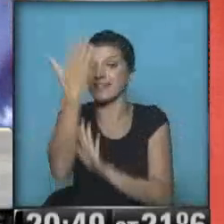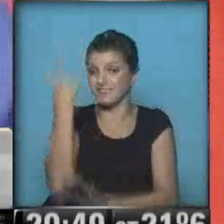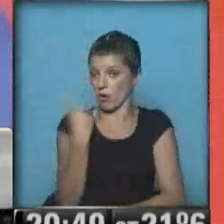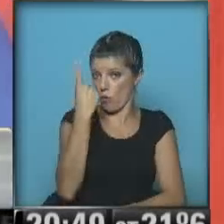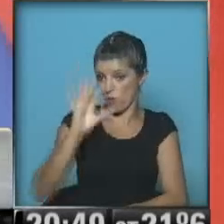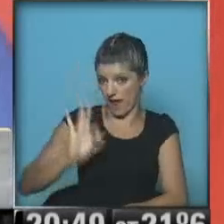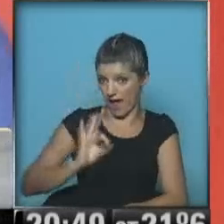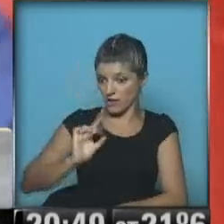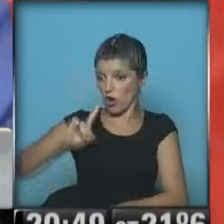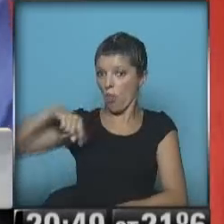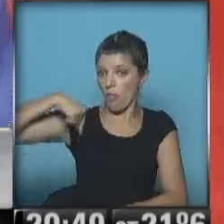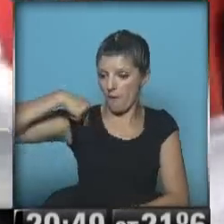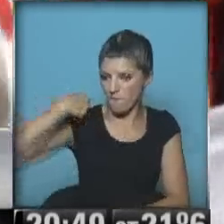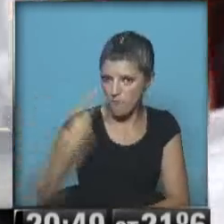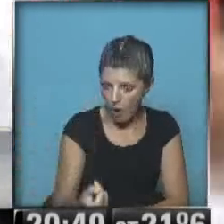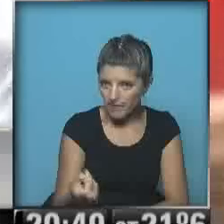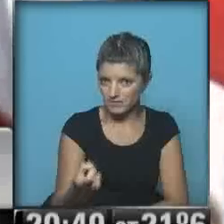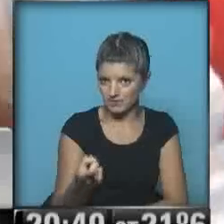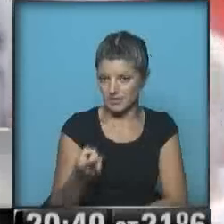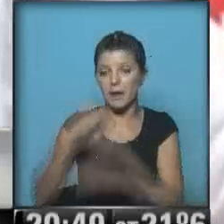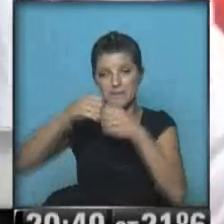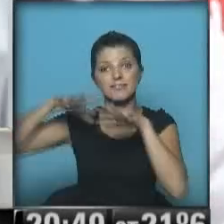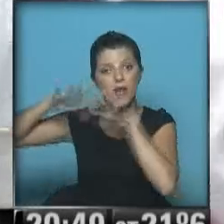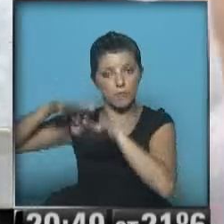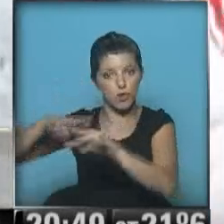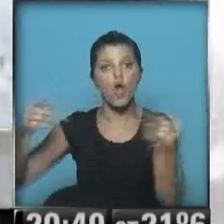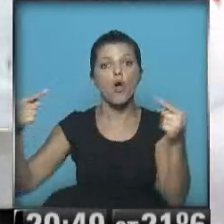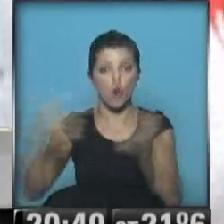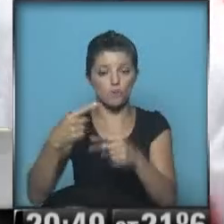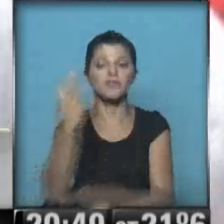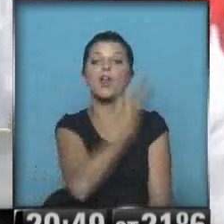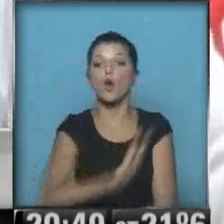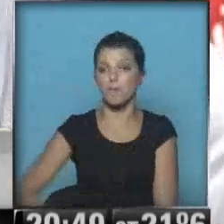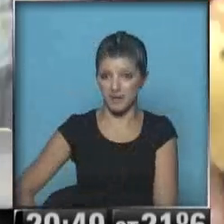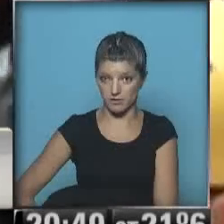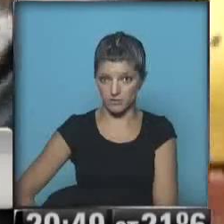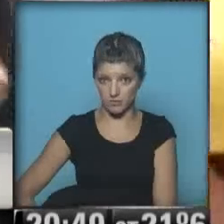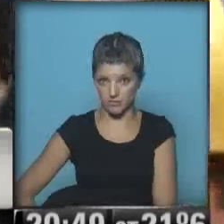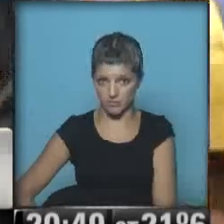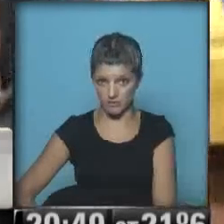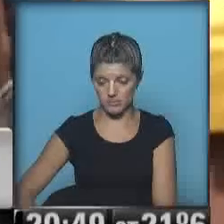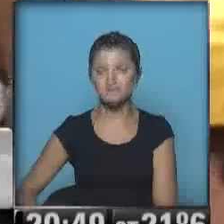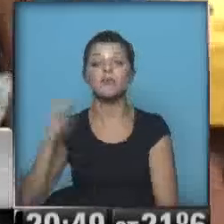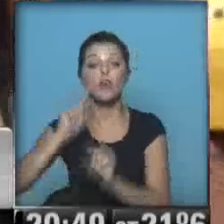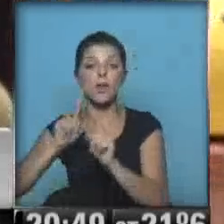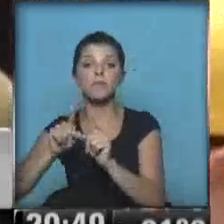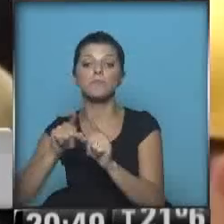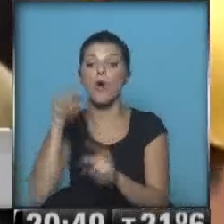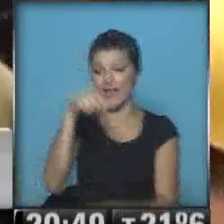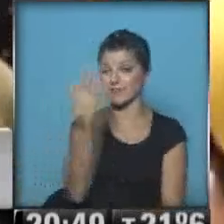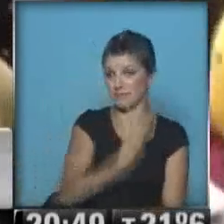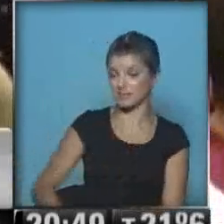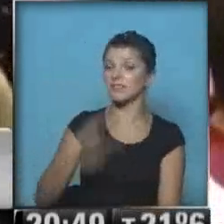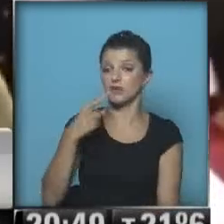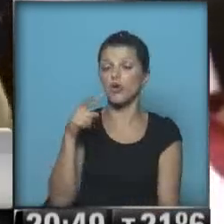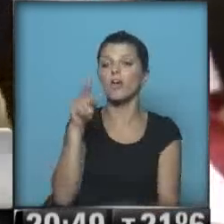año del comienzo de las manifestaciones justamente en contra del gobierno de Nicolás Maduro, que ahora denuncia un